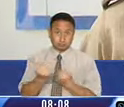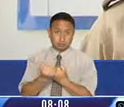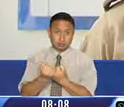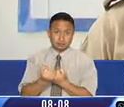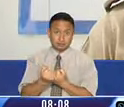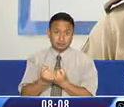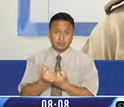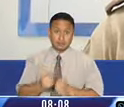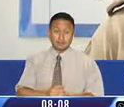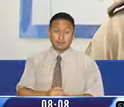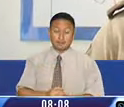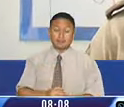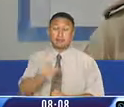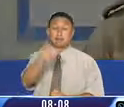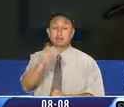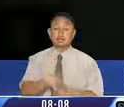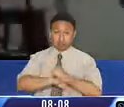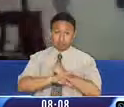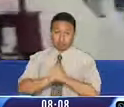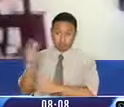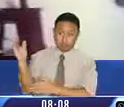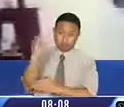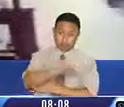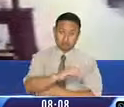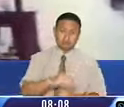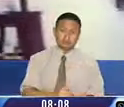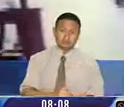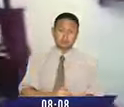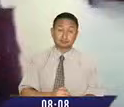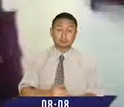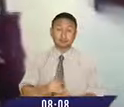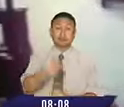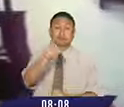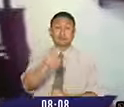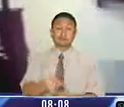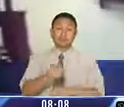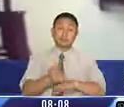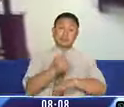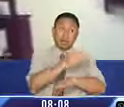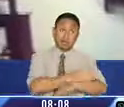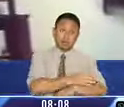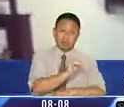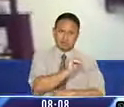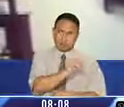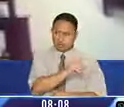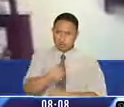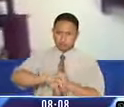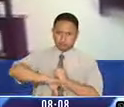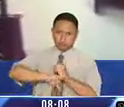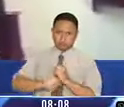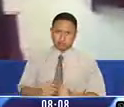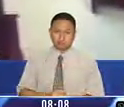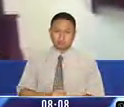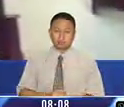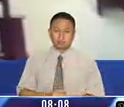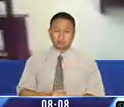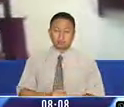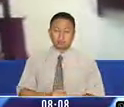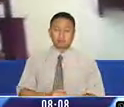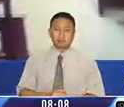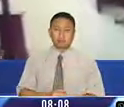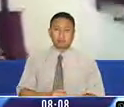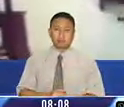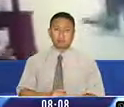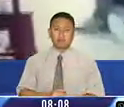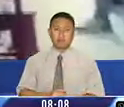reduciéndole a este ciudadano. Los sujetos aparentemente estarían implicados en otros hechos delictivos bajo la modalidad de sacapintas,